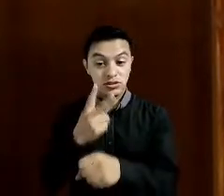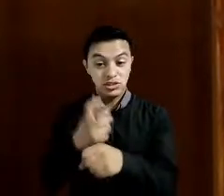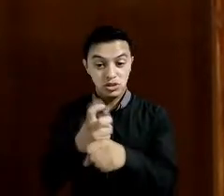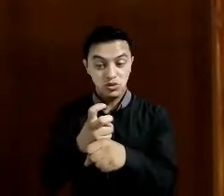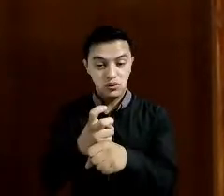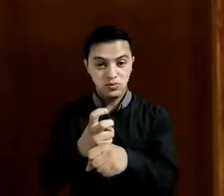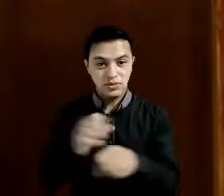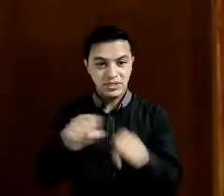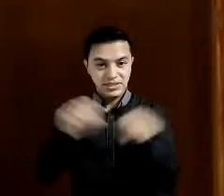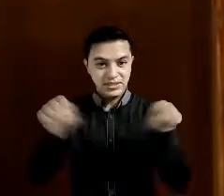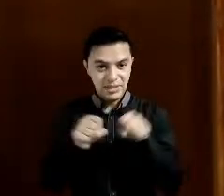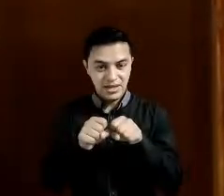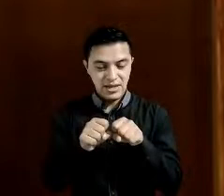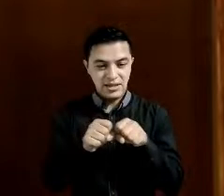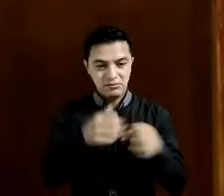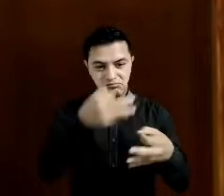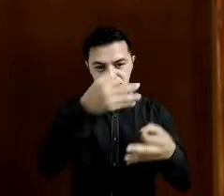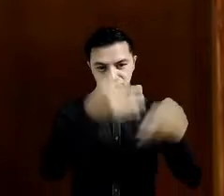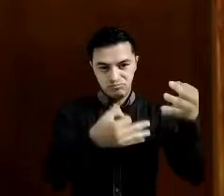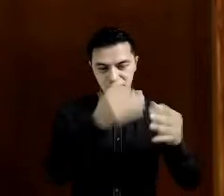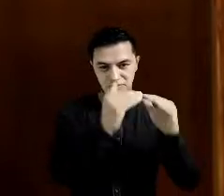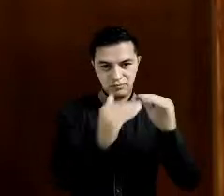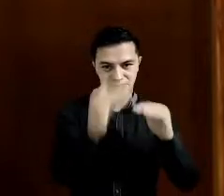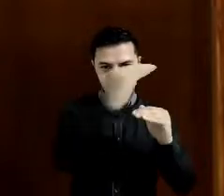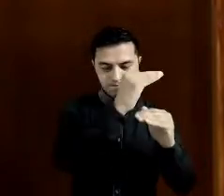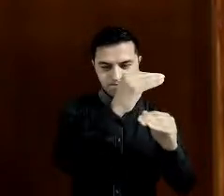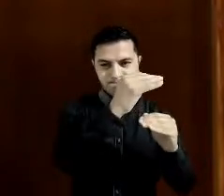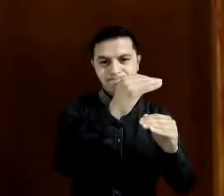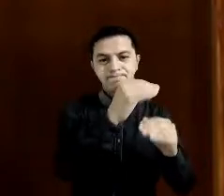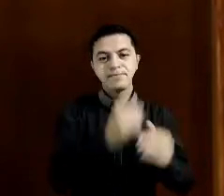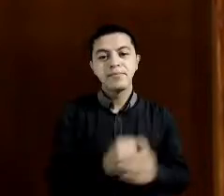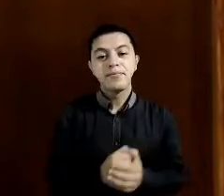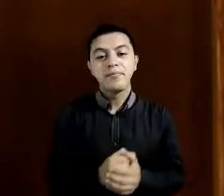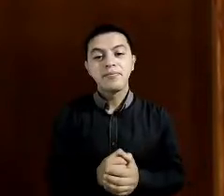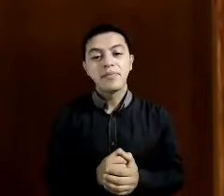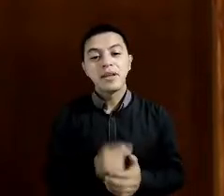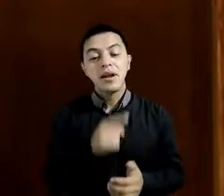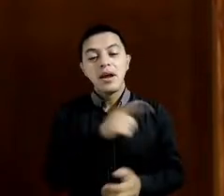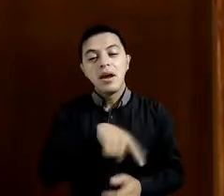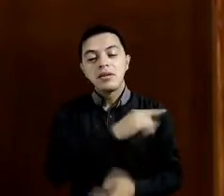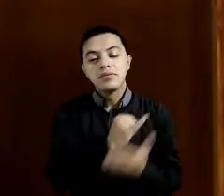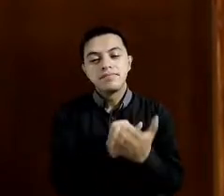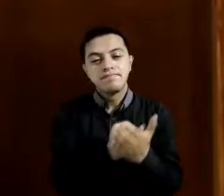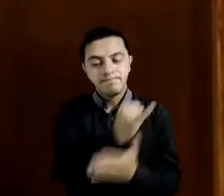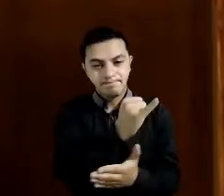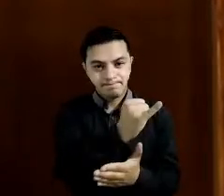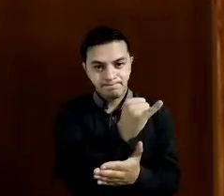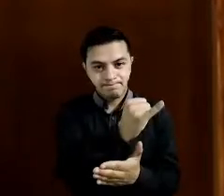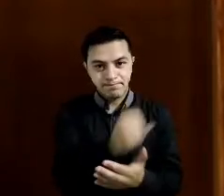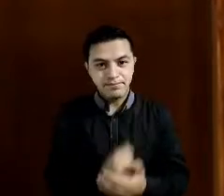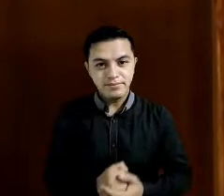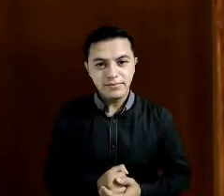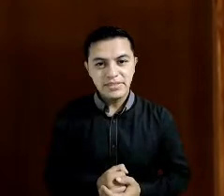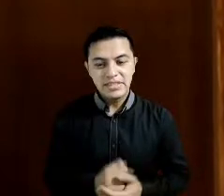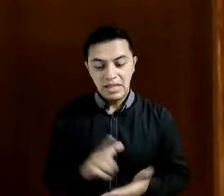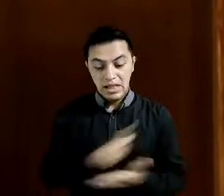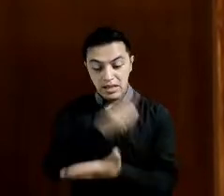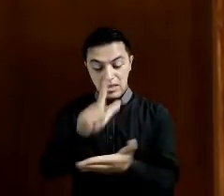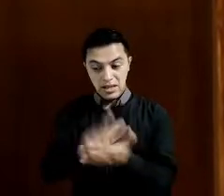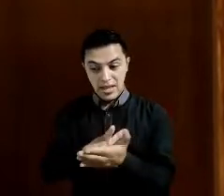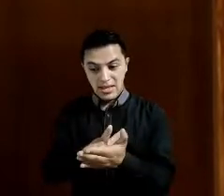de Justicia y en función de la reforma en materia judicial realizada a la Ley de